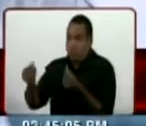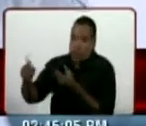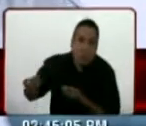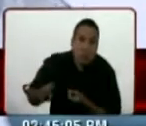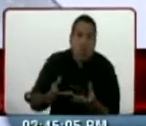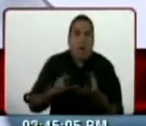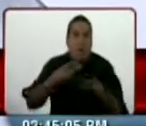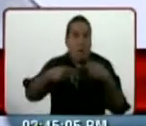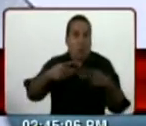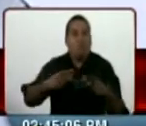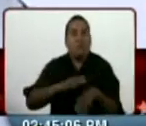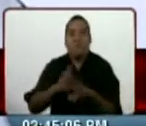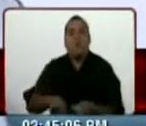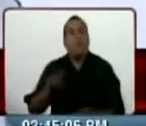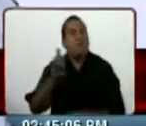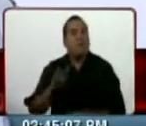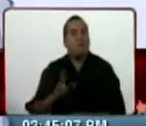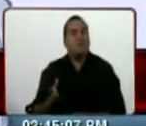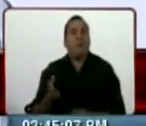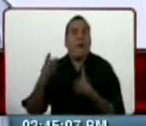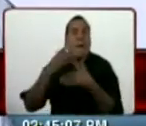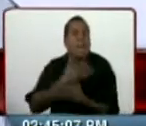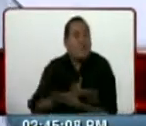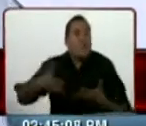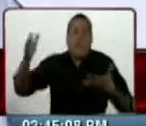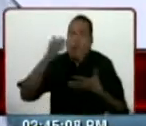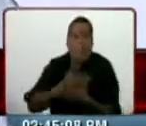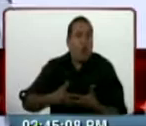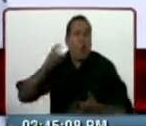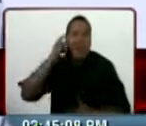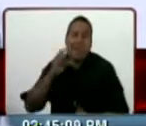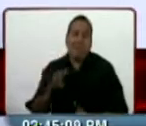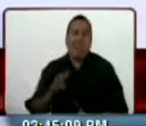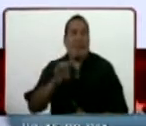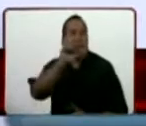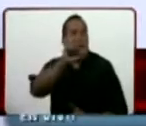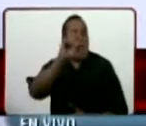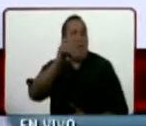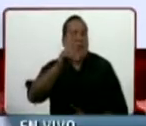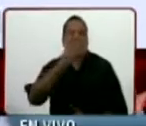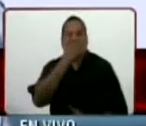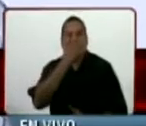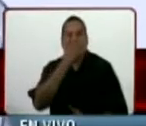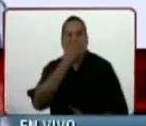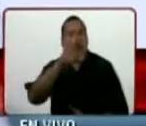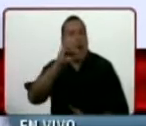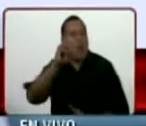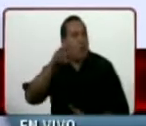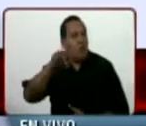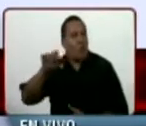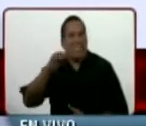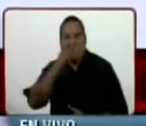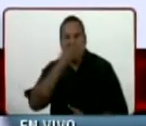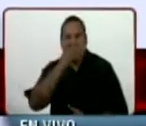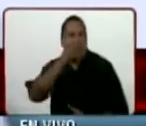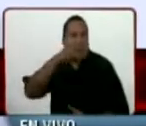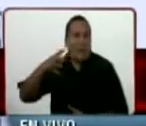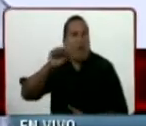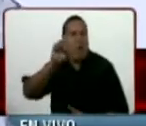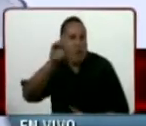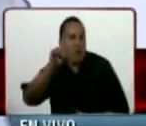país rechazaba que se le daba millones y millones de bolívares a Acción Democrática, a COPEI y a sus derivados. Después surgieron varios partidos